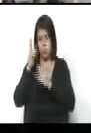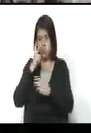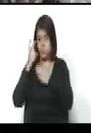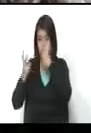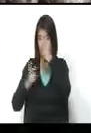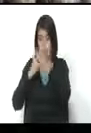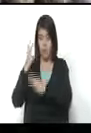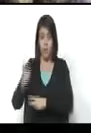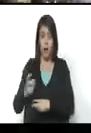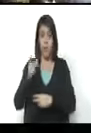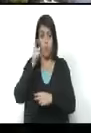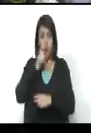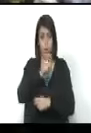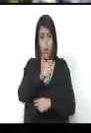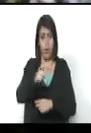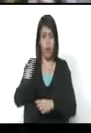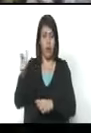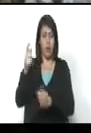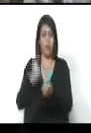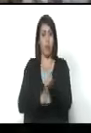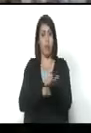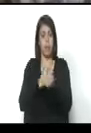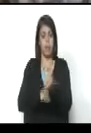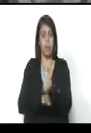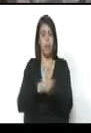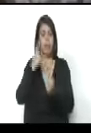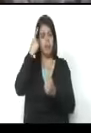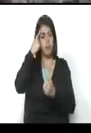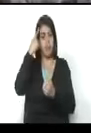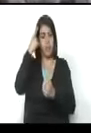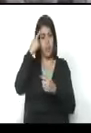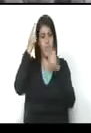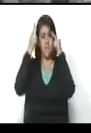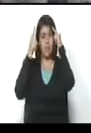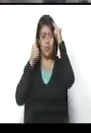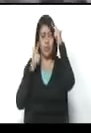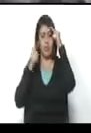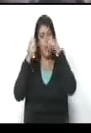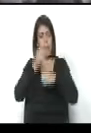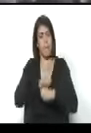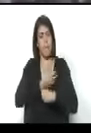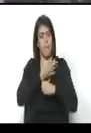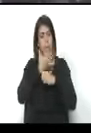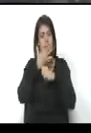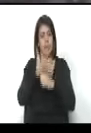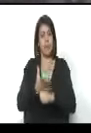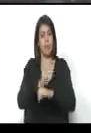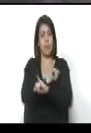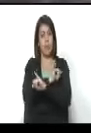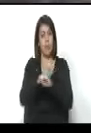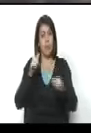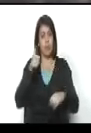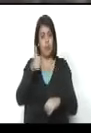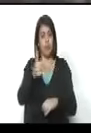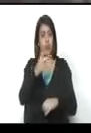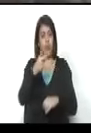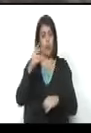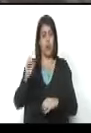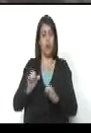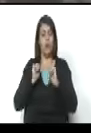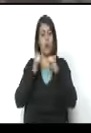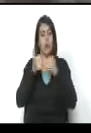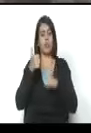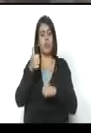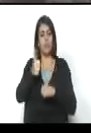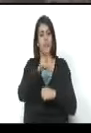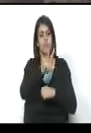de pueblos, representantes hermanos, que reconocieron en Chávez una esperanza a finales del siglo XX y a